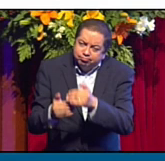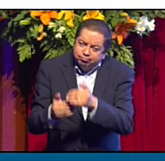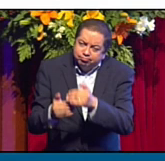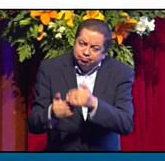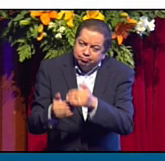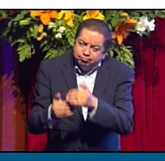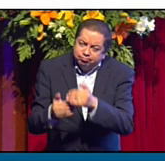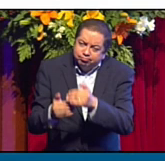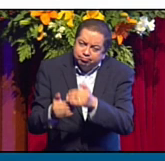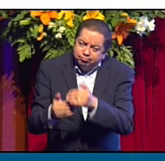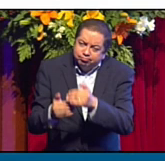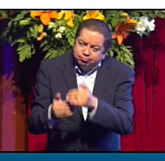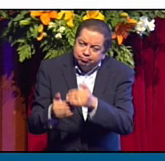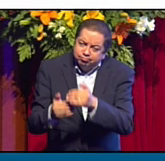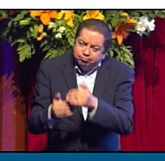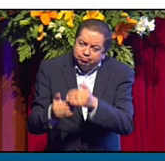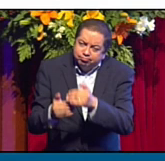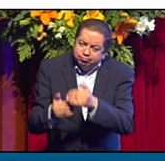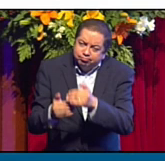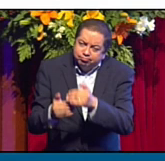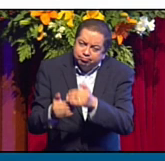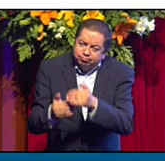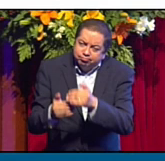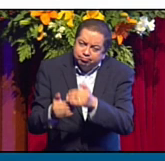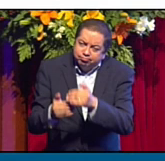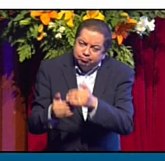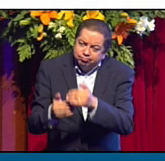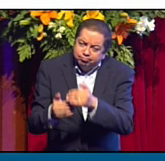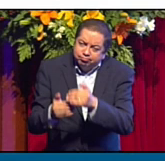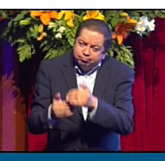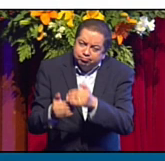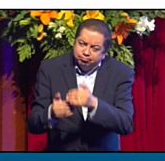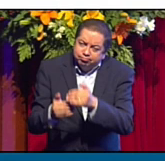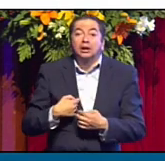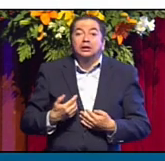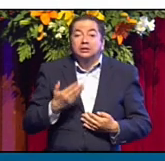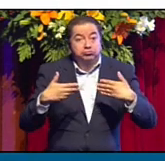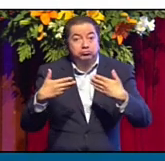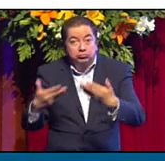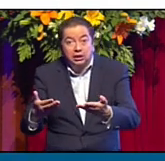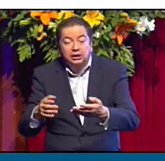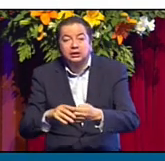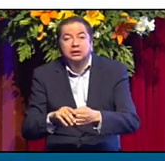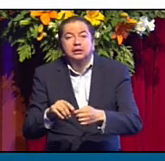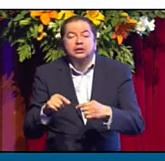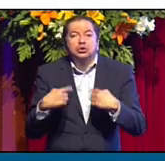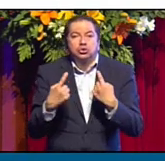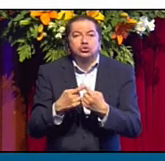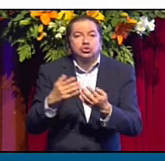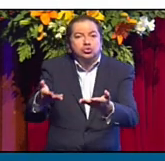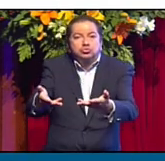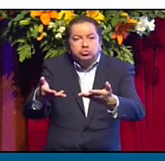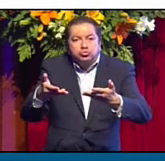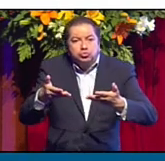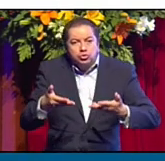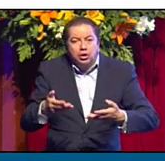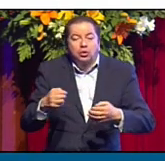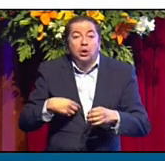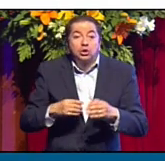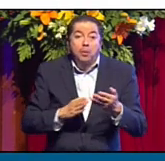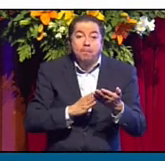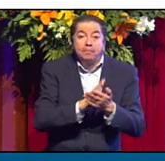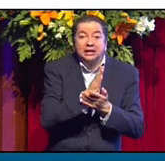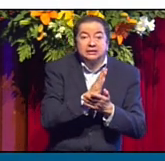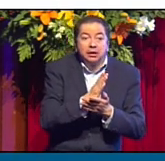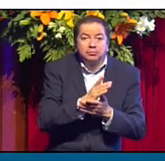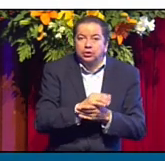Serena. Nosotros conseguimos que una casa que estaba entregada, por cierto, la recibimos cuando, al principio de nuestra administración, pero